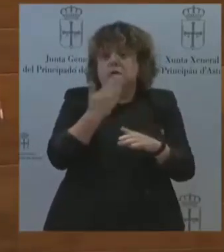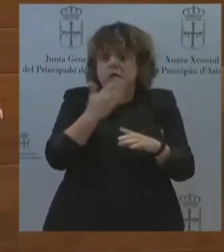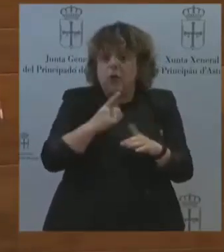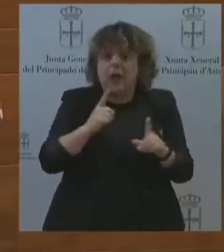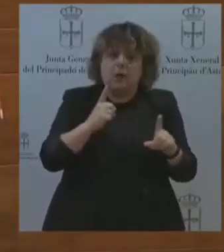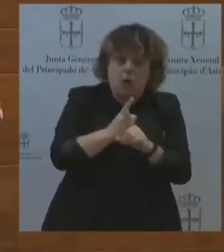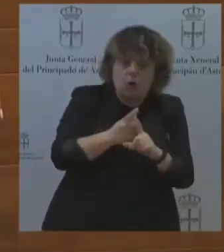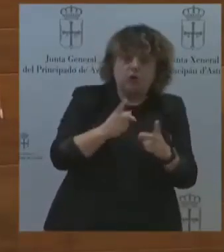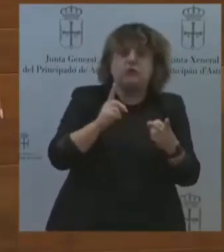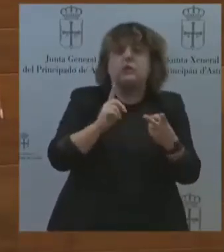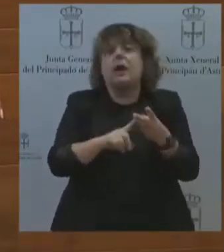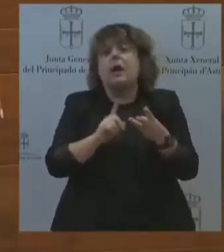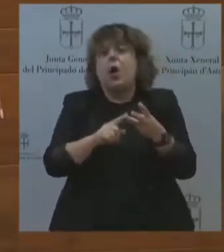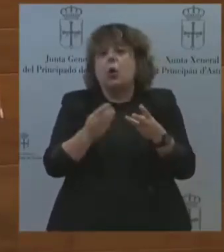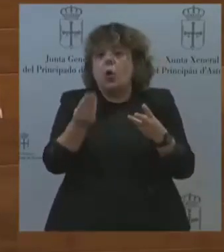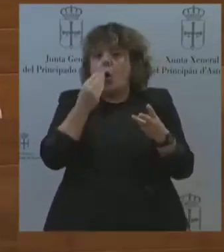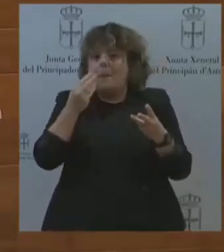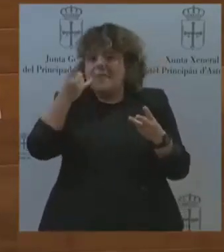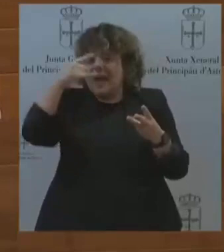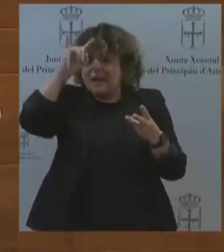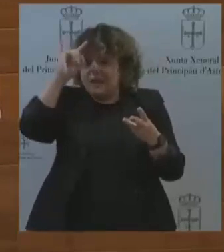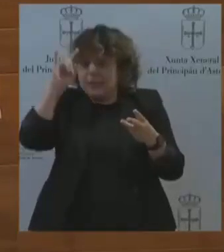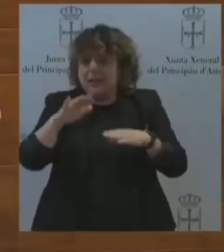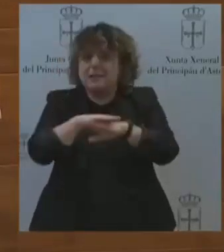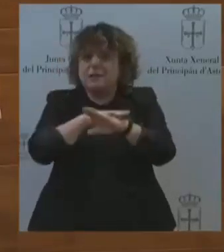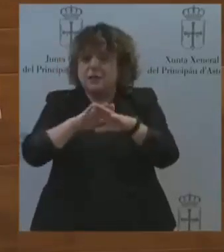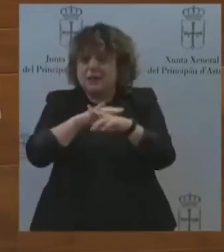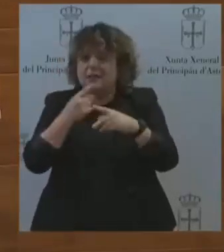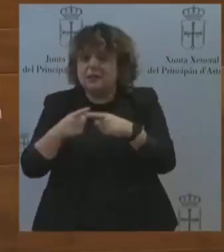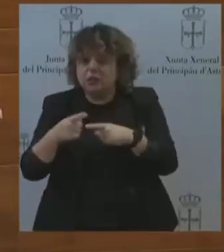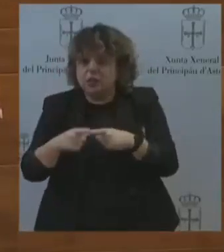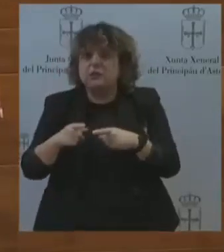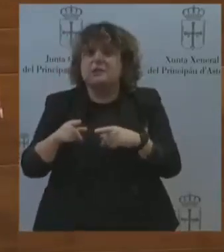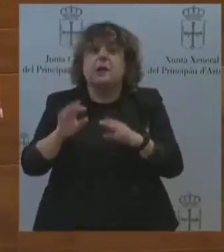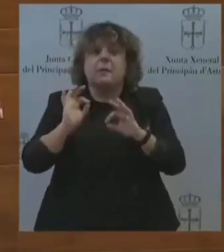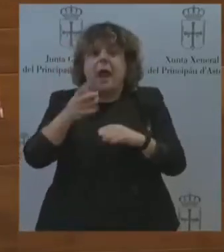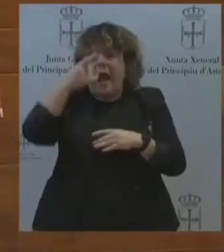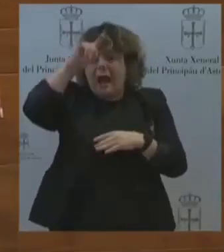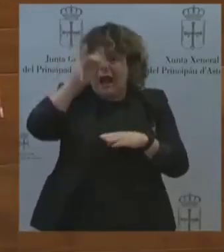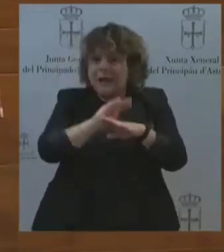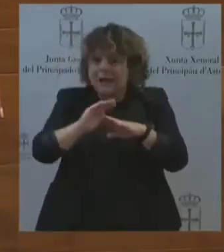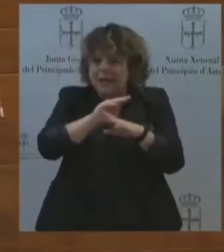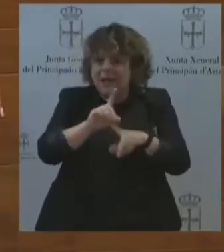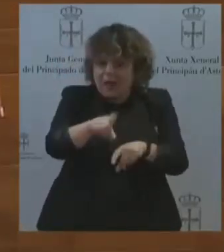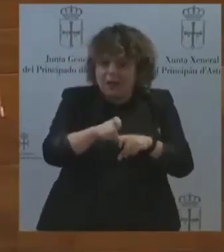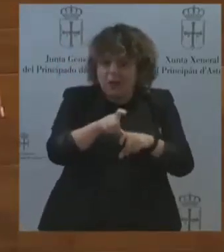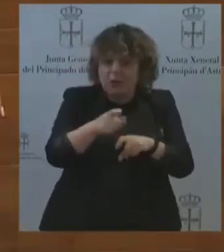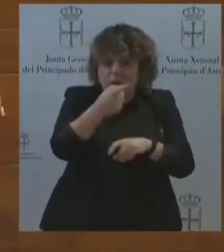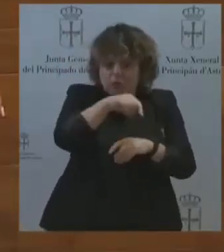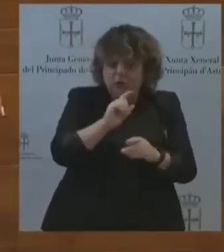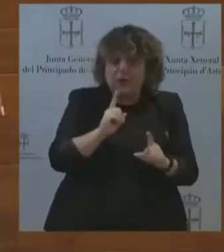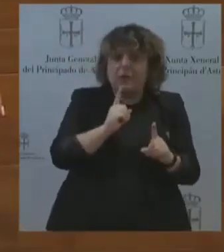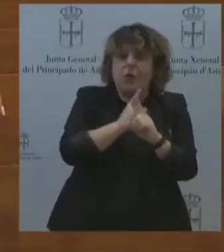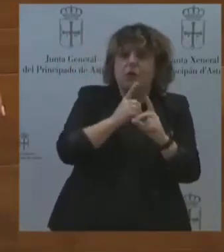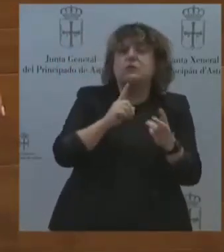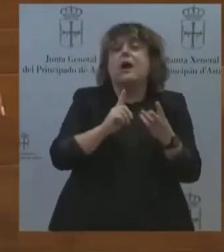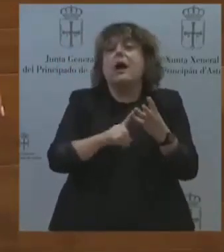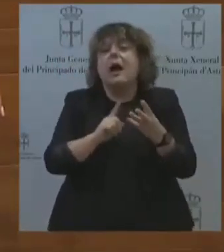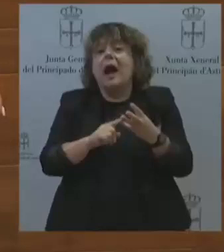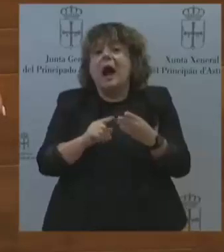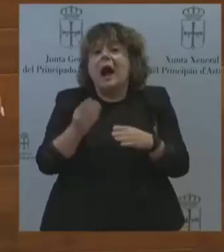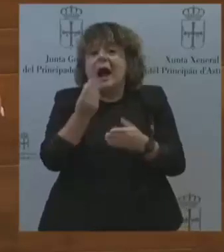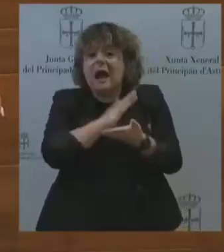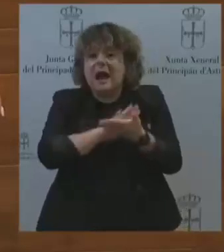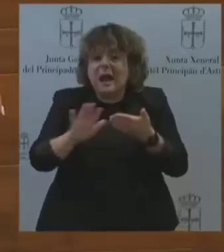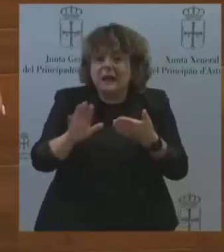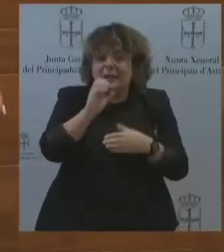materias primas necesarias para la ganadería y la agricultura. Implantar la gratuidad de la escuela de 0 a 3 años, llevando a cabo convenios con las escuelas privadas,